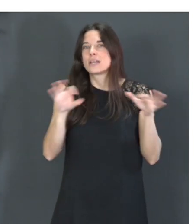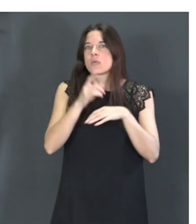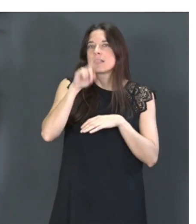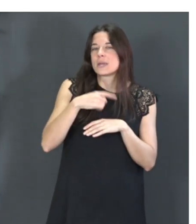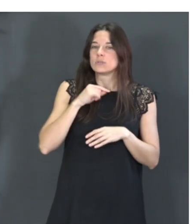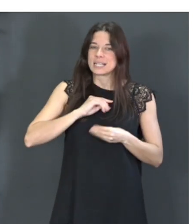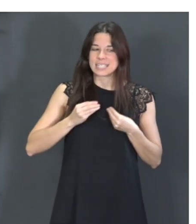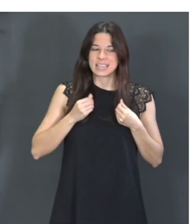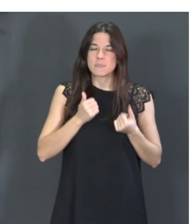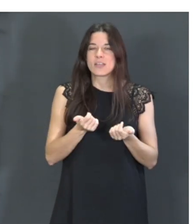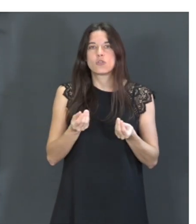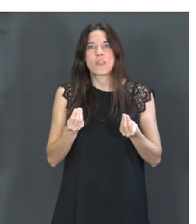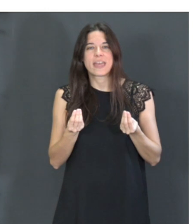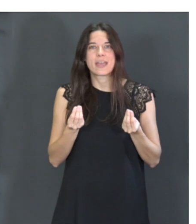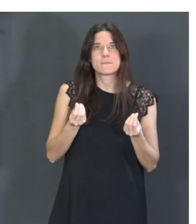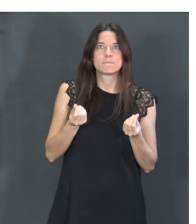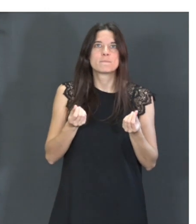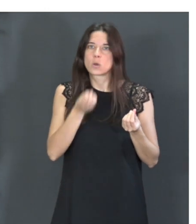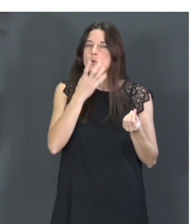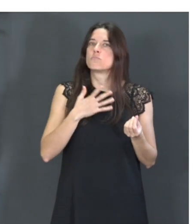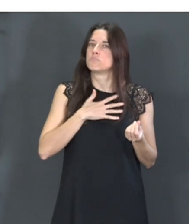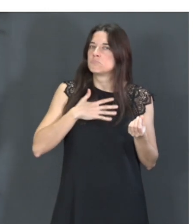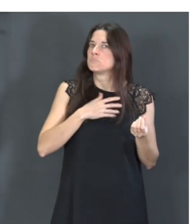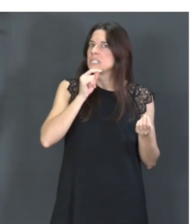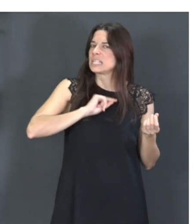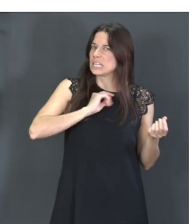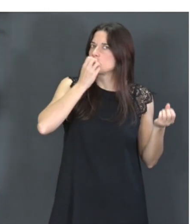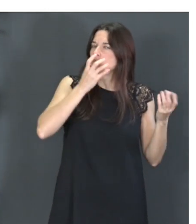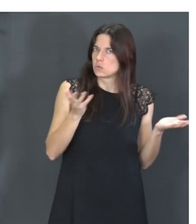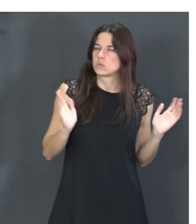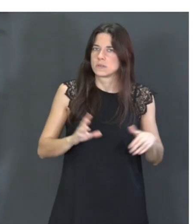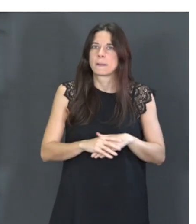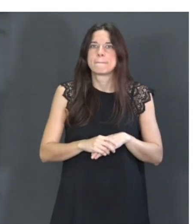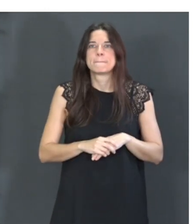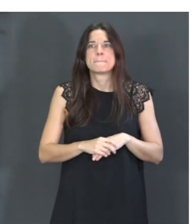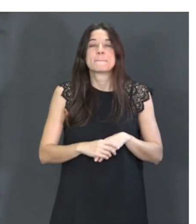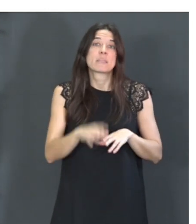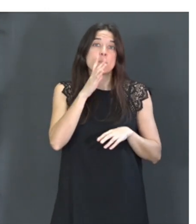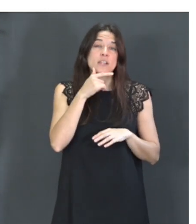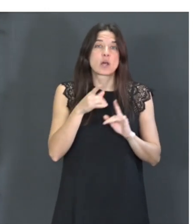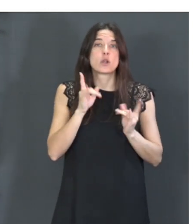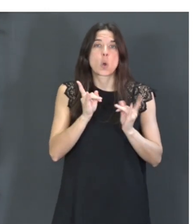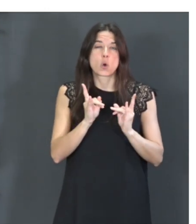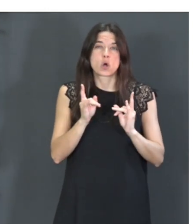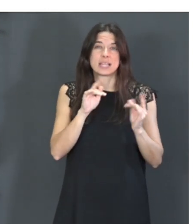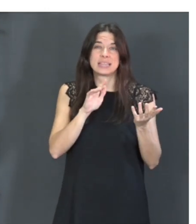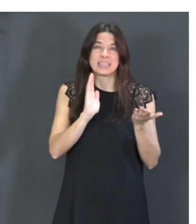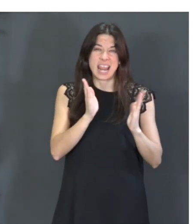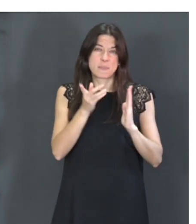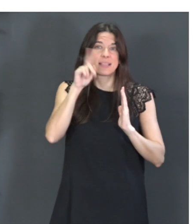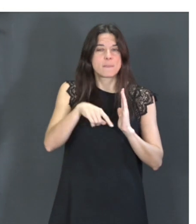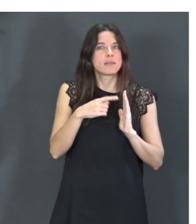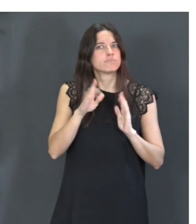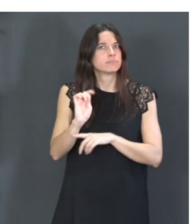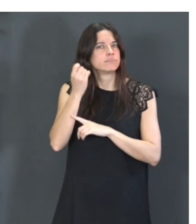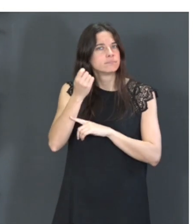sentimiento de buen estado de ánimo, ¿no? Y en ese sentido la roboterapia también lo